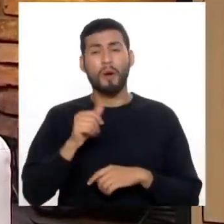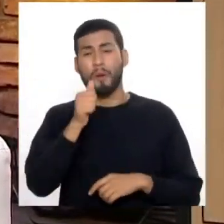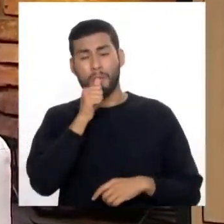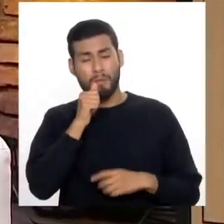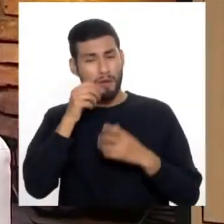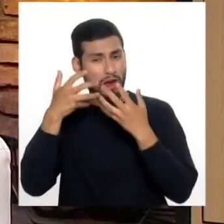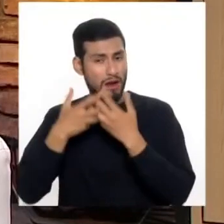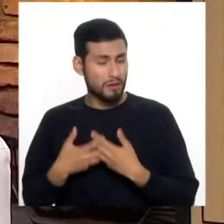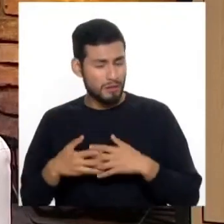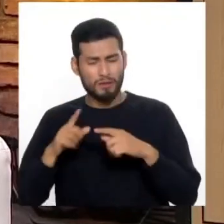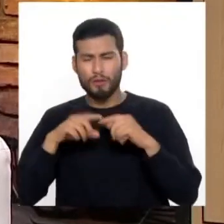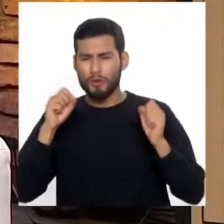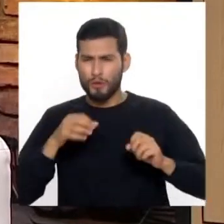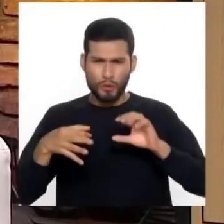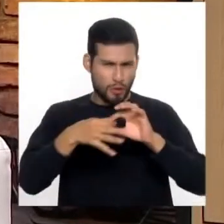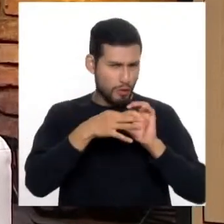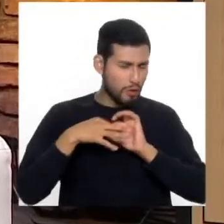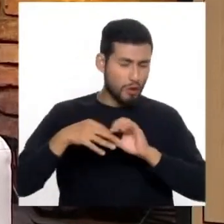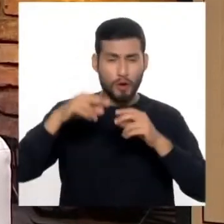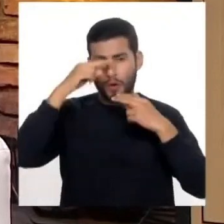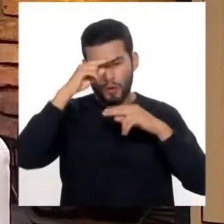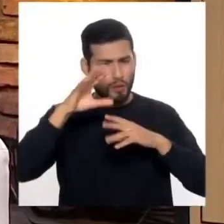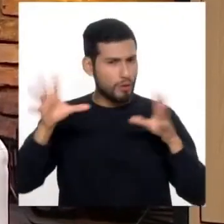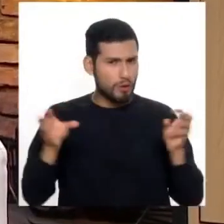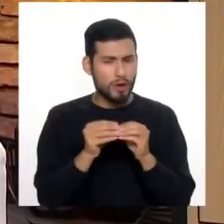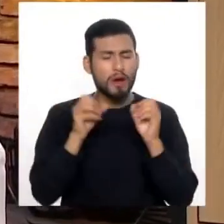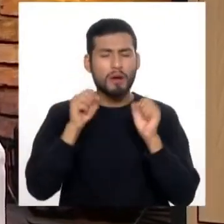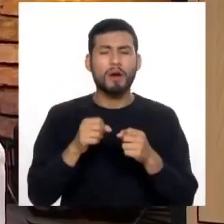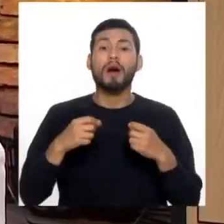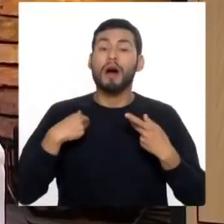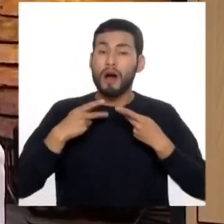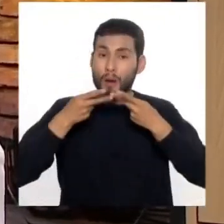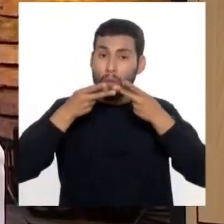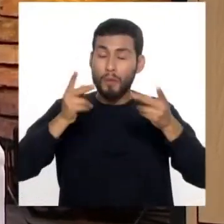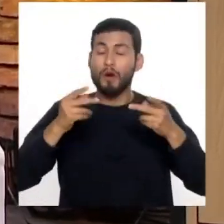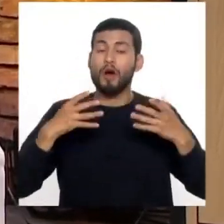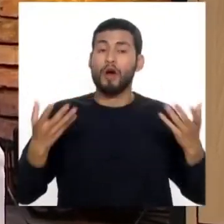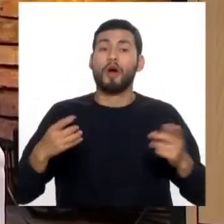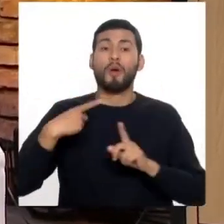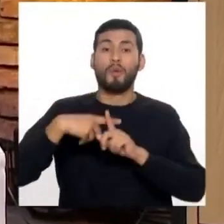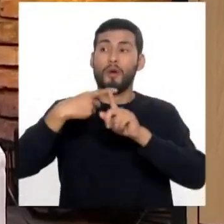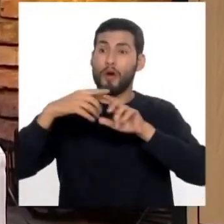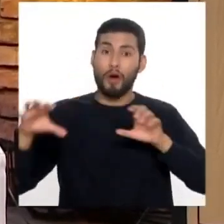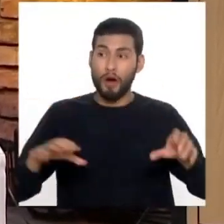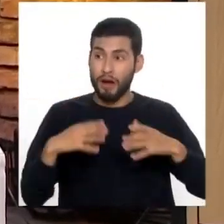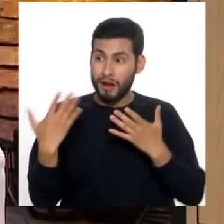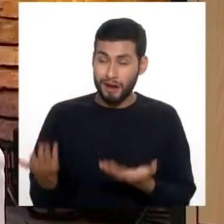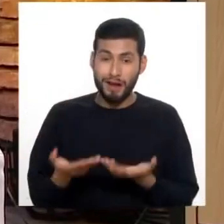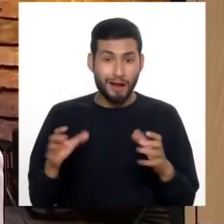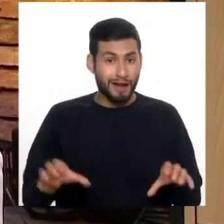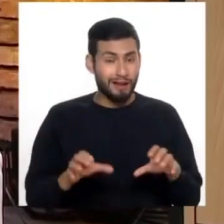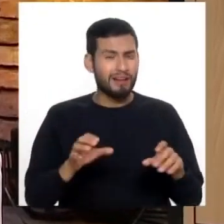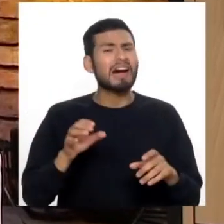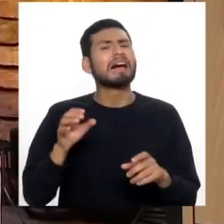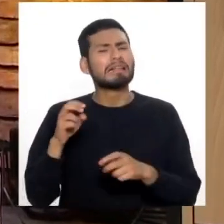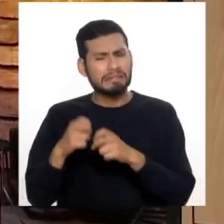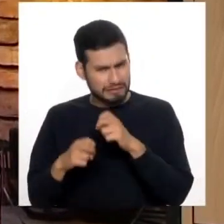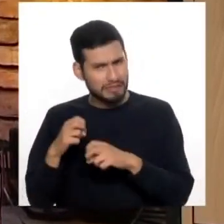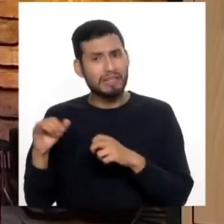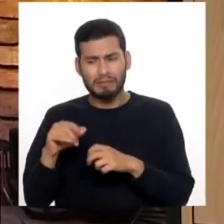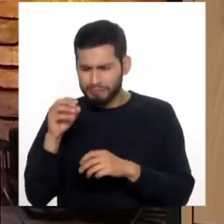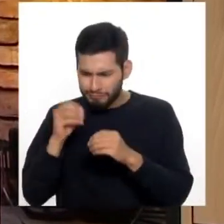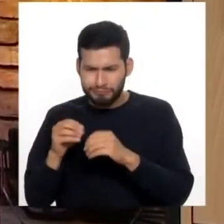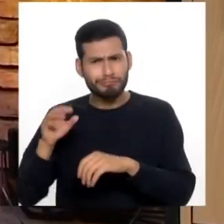Es fundamental trabajar en equipo, pero sobre todo visibilizar las cosas buenas que se están haciendo y también los problemas para llegar a